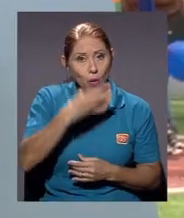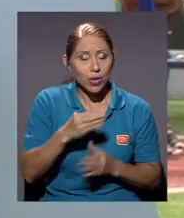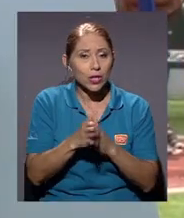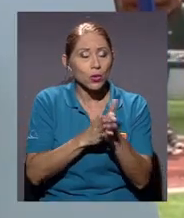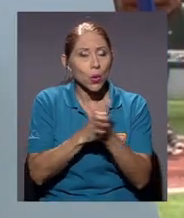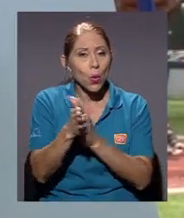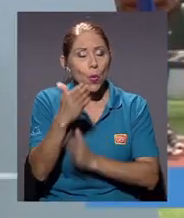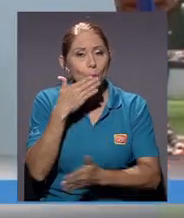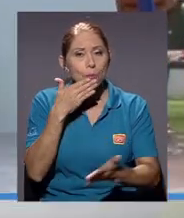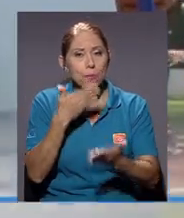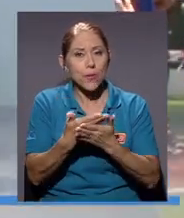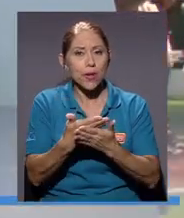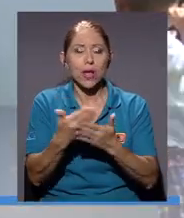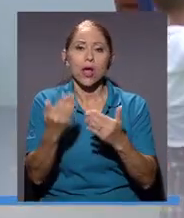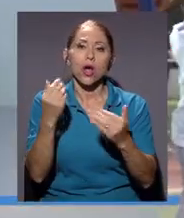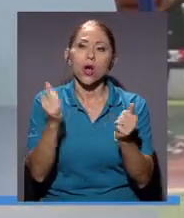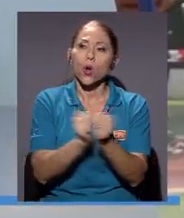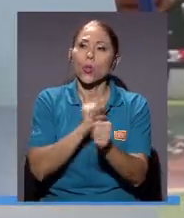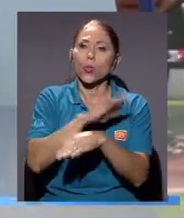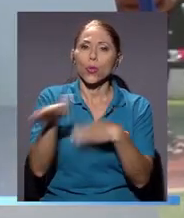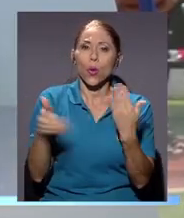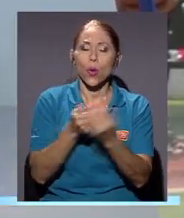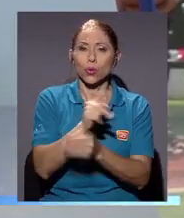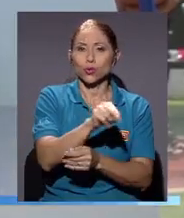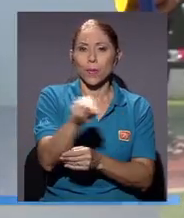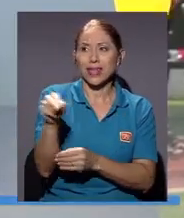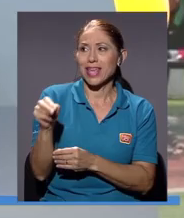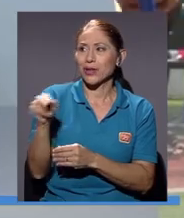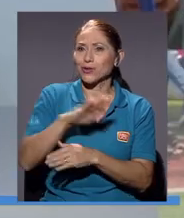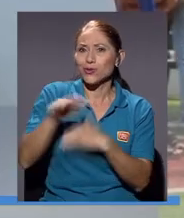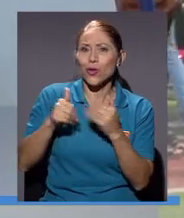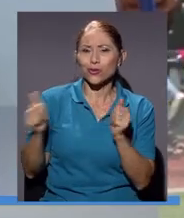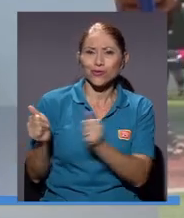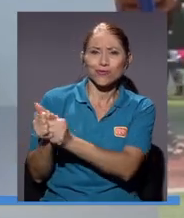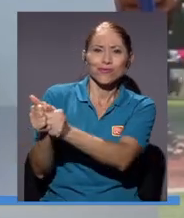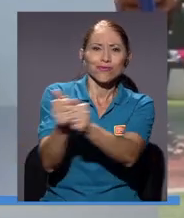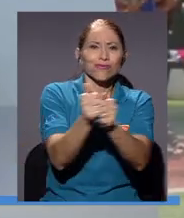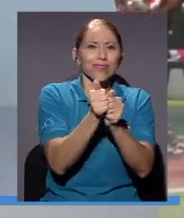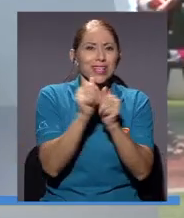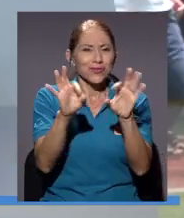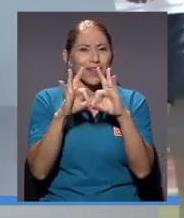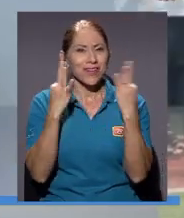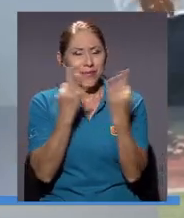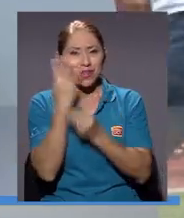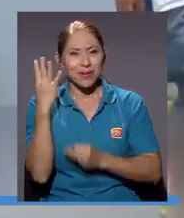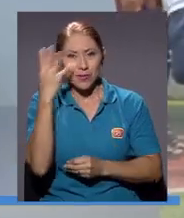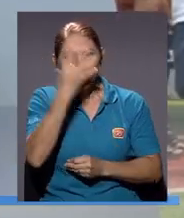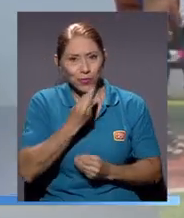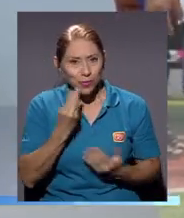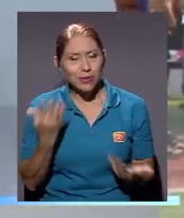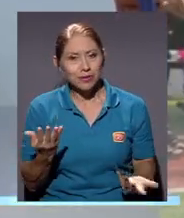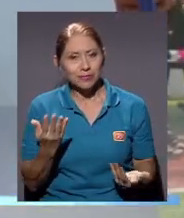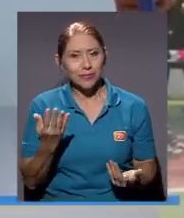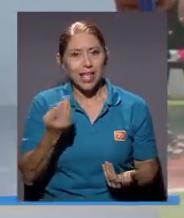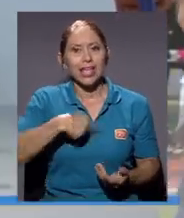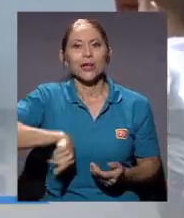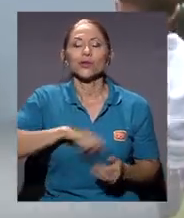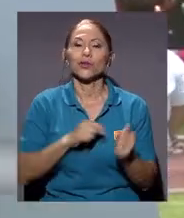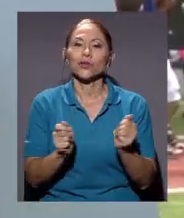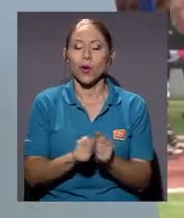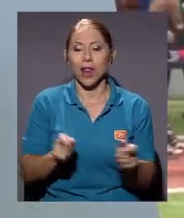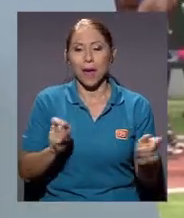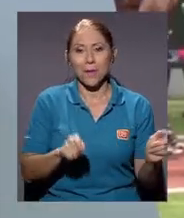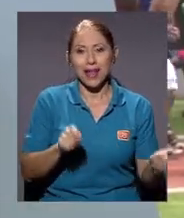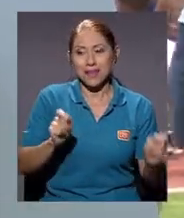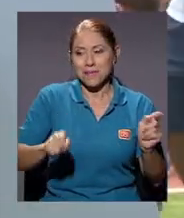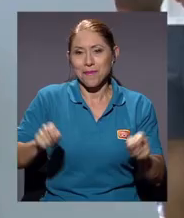enriquecedor porque lo que es con todos los compañeros, somos como muy unidos y es una familia muy bonita, y al poder llevar lo que es la marimba